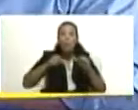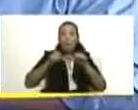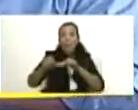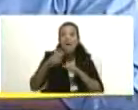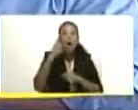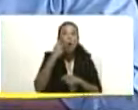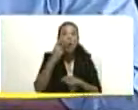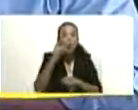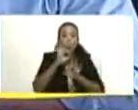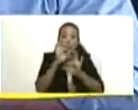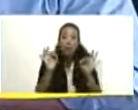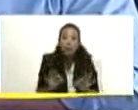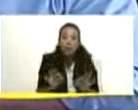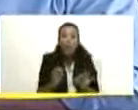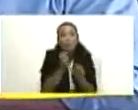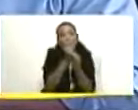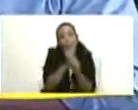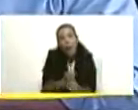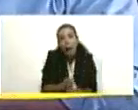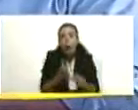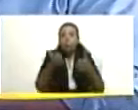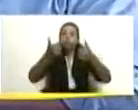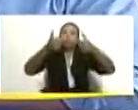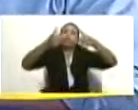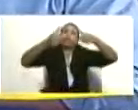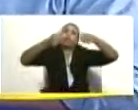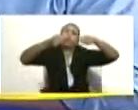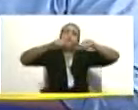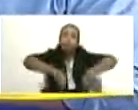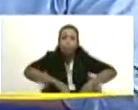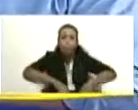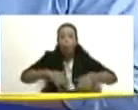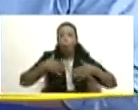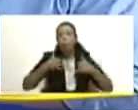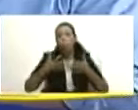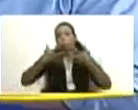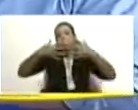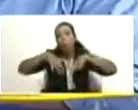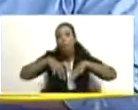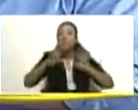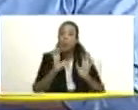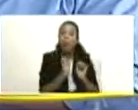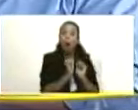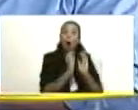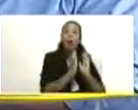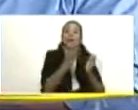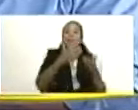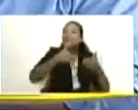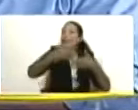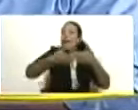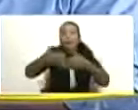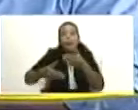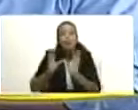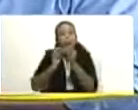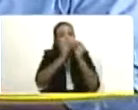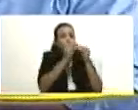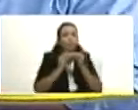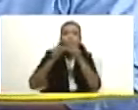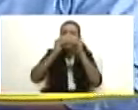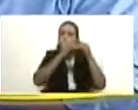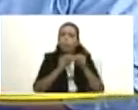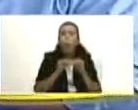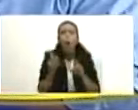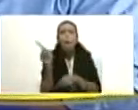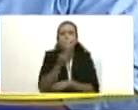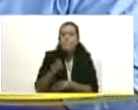permanente, sistemática, es decir, no esperar que el urbanismo, la escuela, el centro de salud se deteriore, sino que exista una planificación de mantenimiento